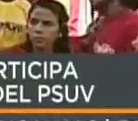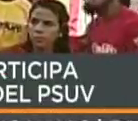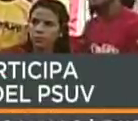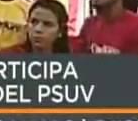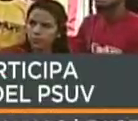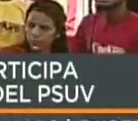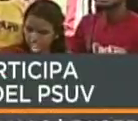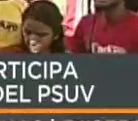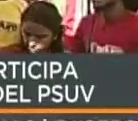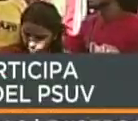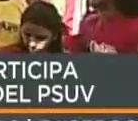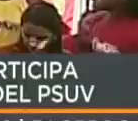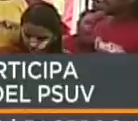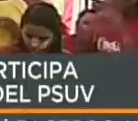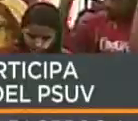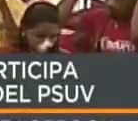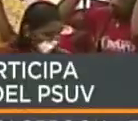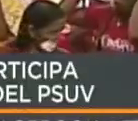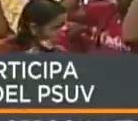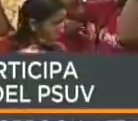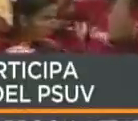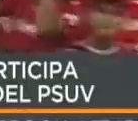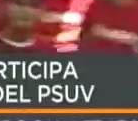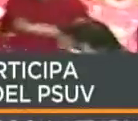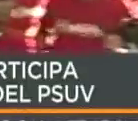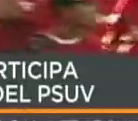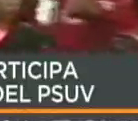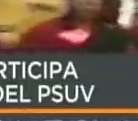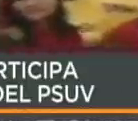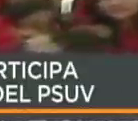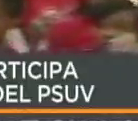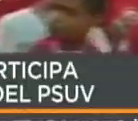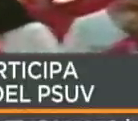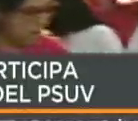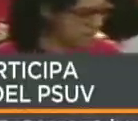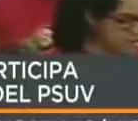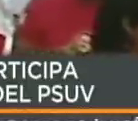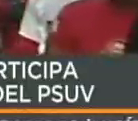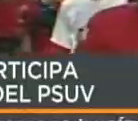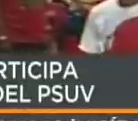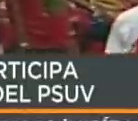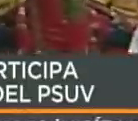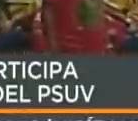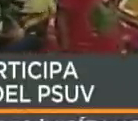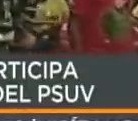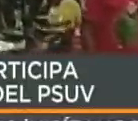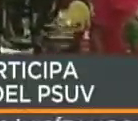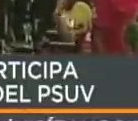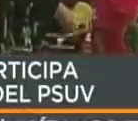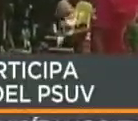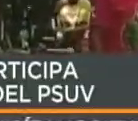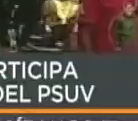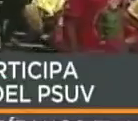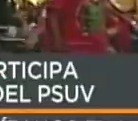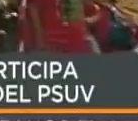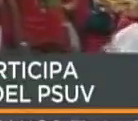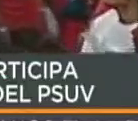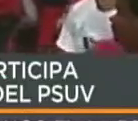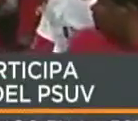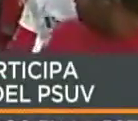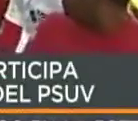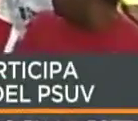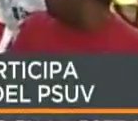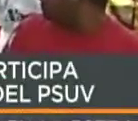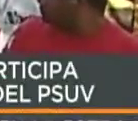cultural, ideológica, moral. El chavismo es estabilidad de los pueblos de la región en lo que se refiere a la